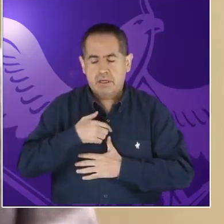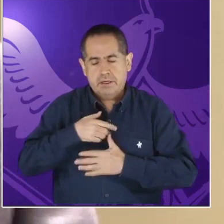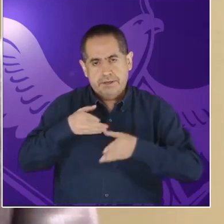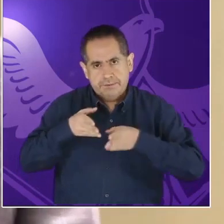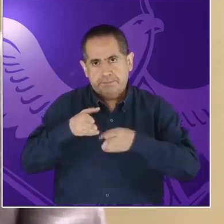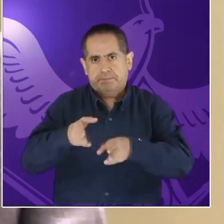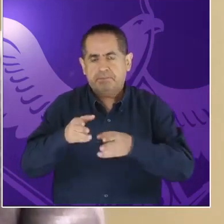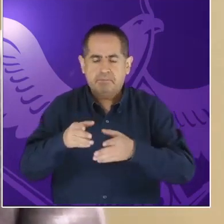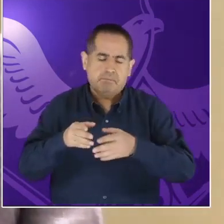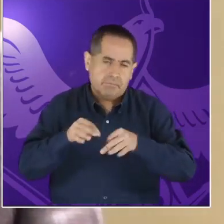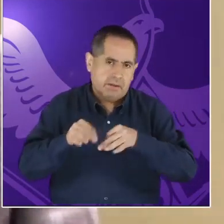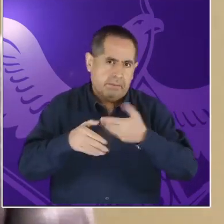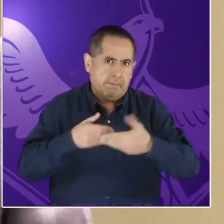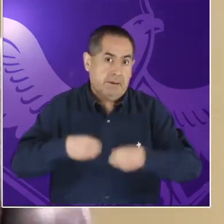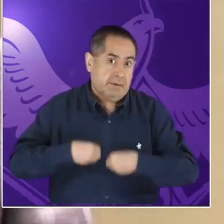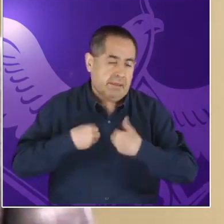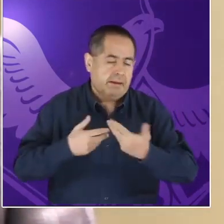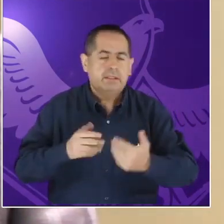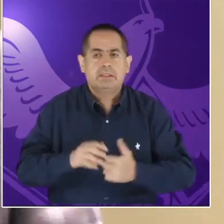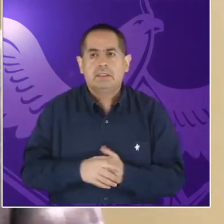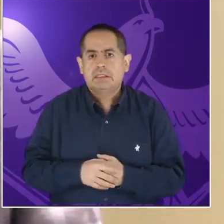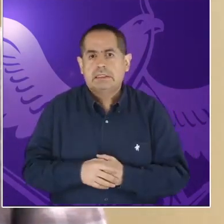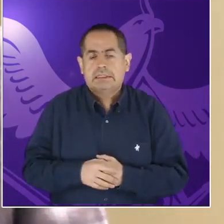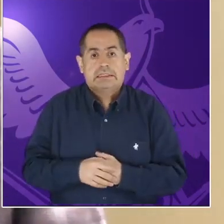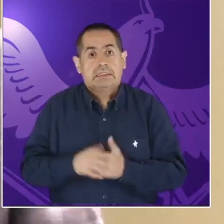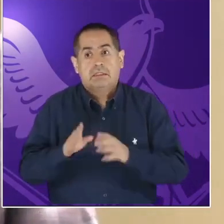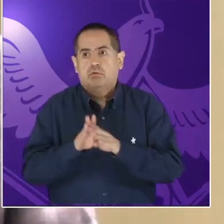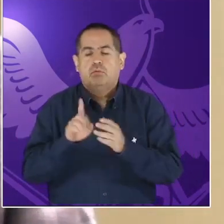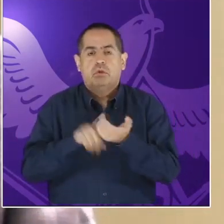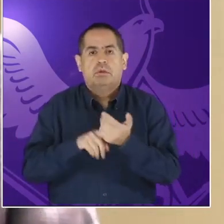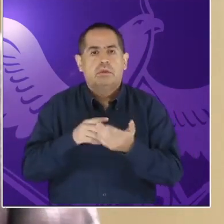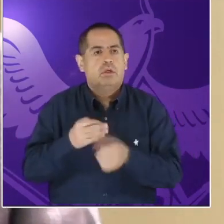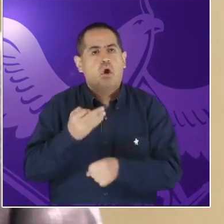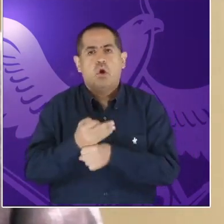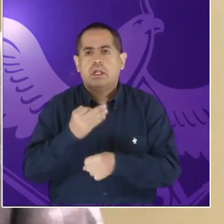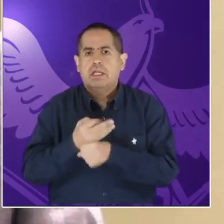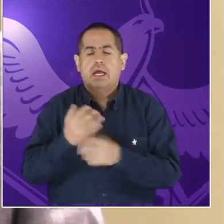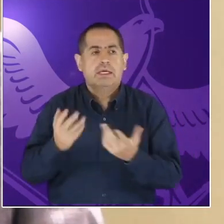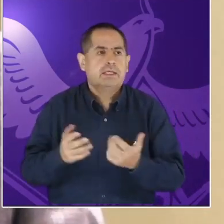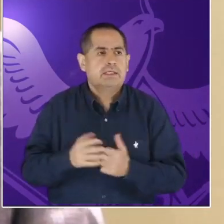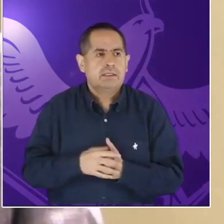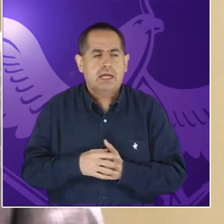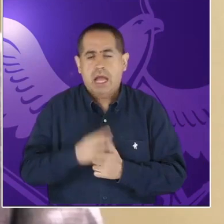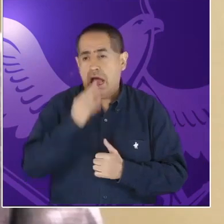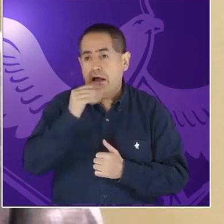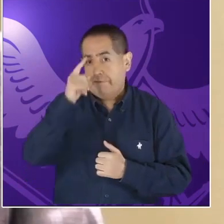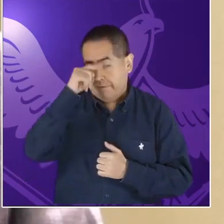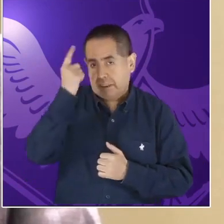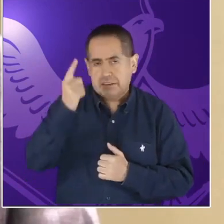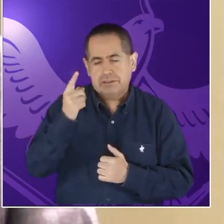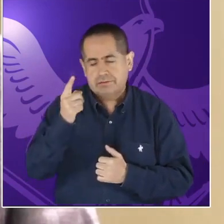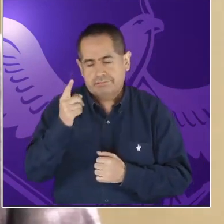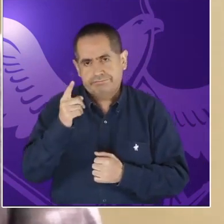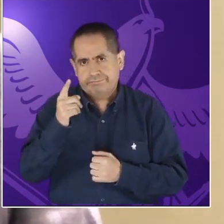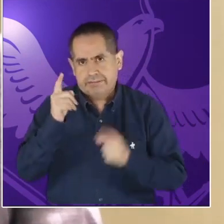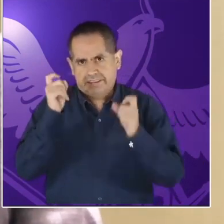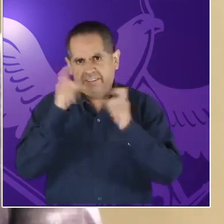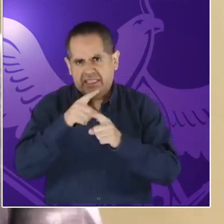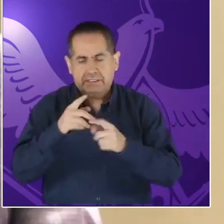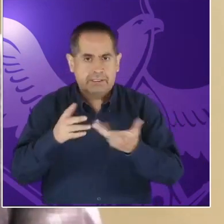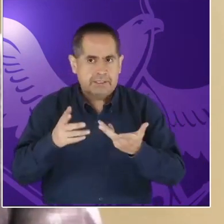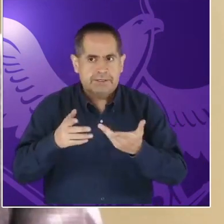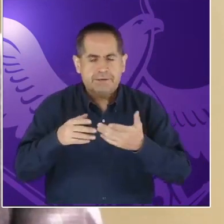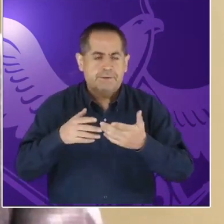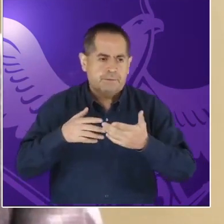ámbito de ejercicio profesional, pues no se vive ahora en este tiempo de manera sencilla,